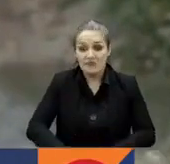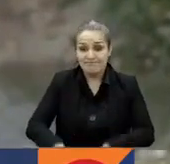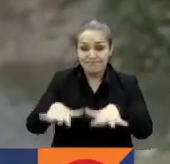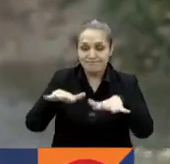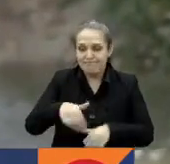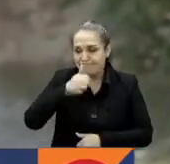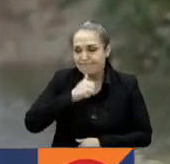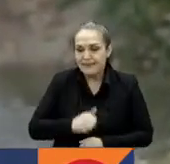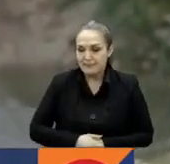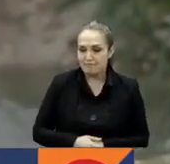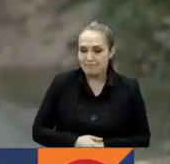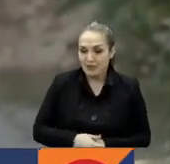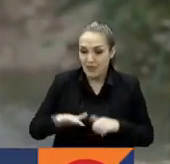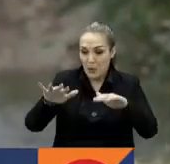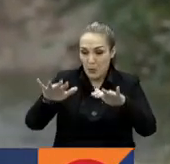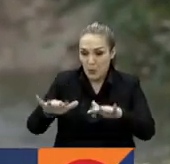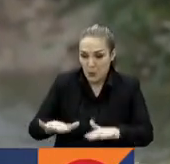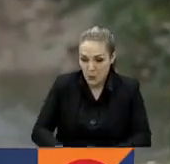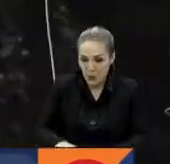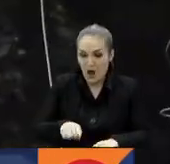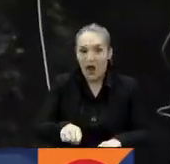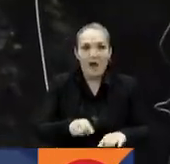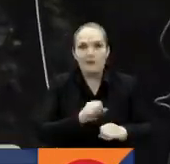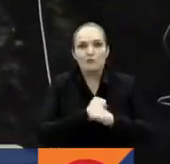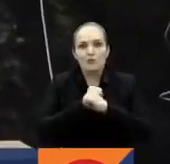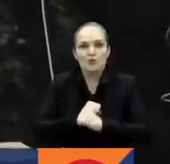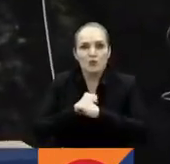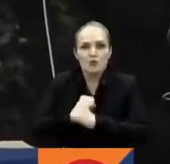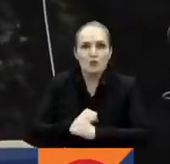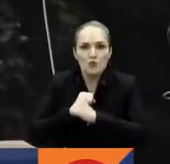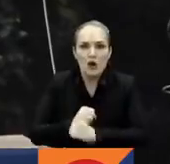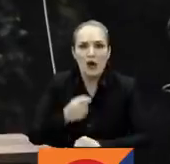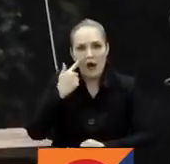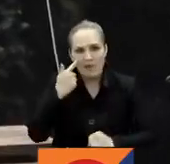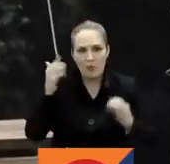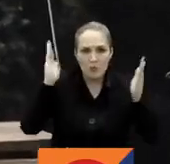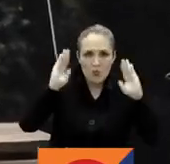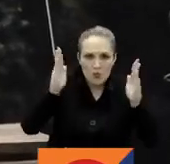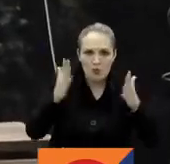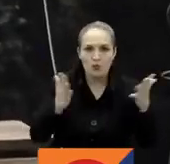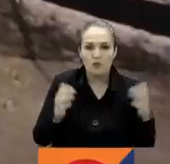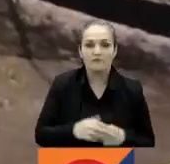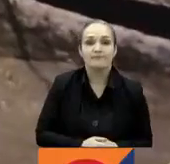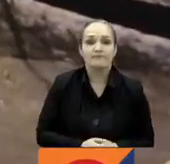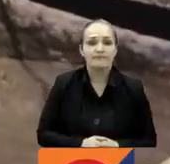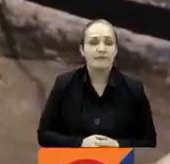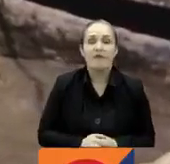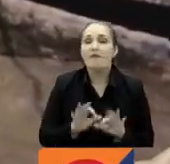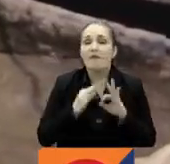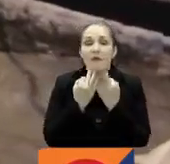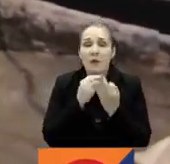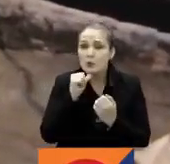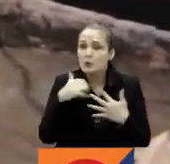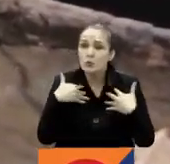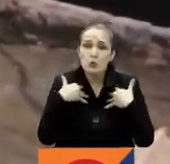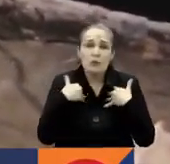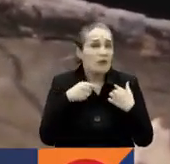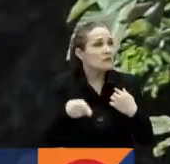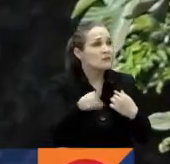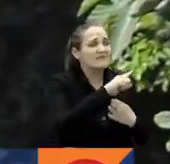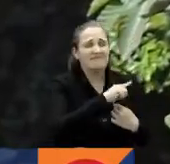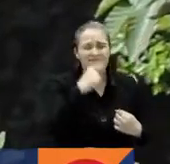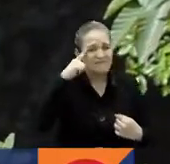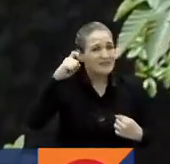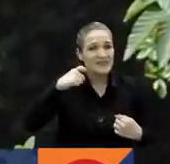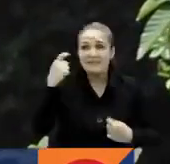descargar y de aquí para arriba sacar a lomo de mula o a maleta. En muchas oportunidades, las 700 familias de este sector ponían en